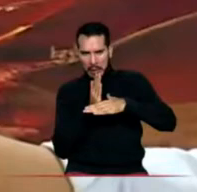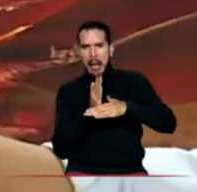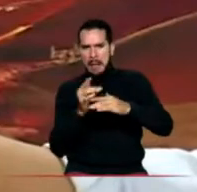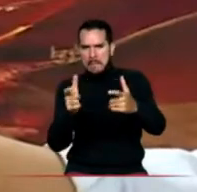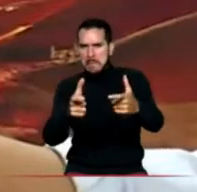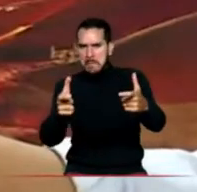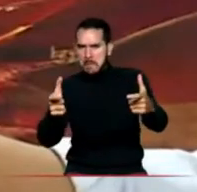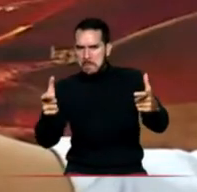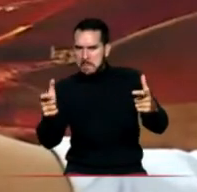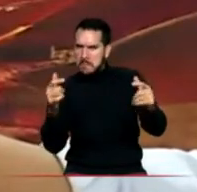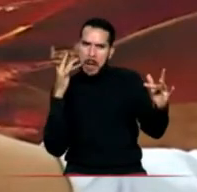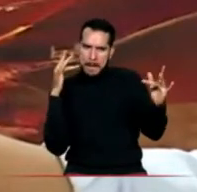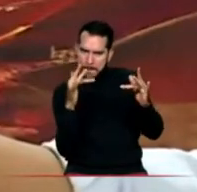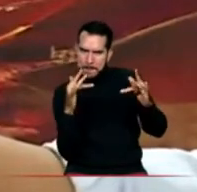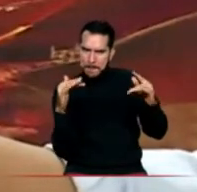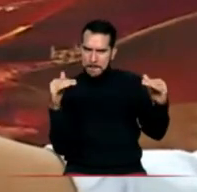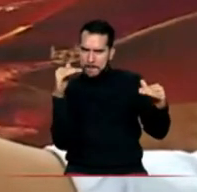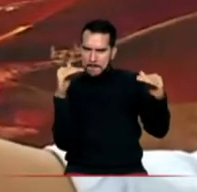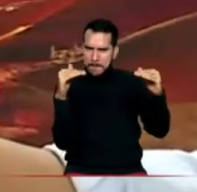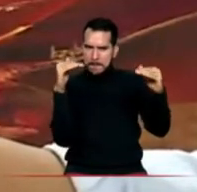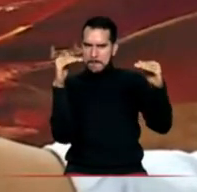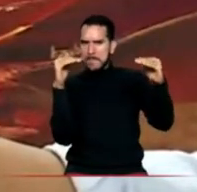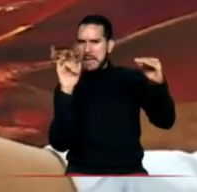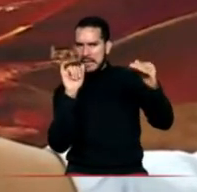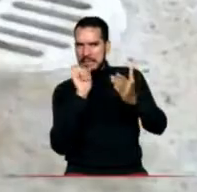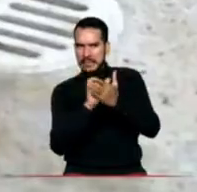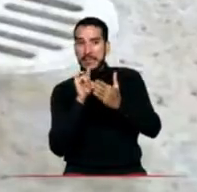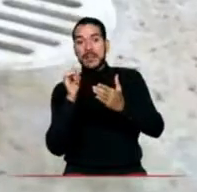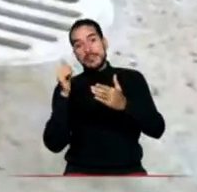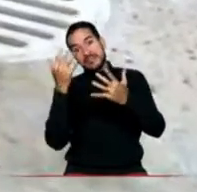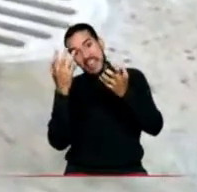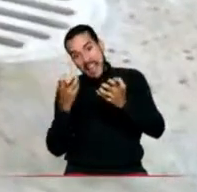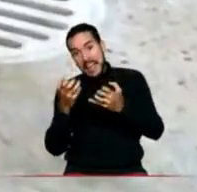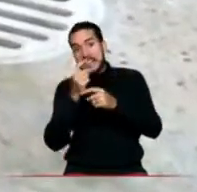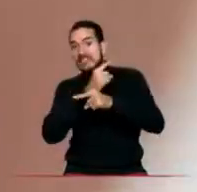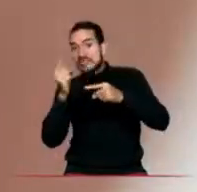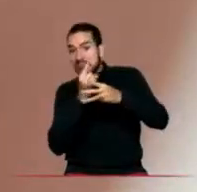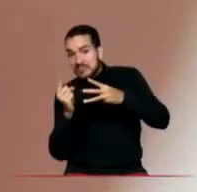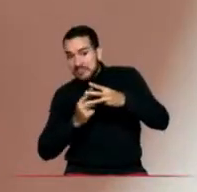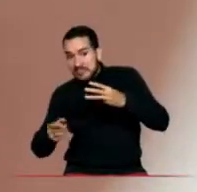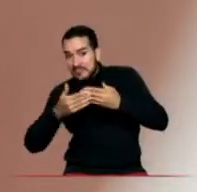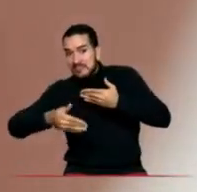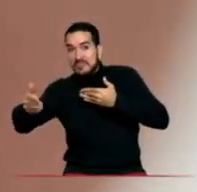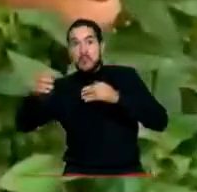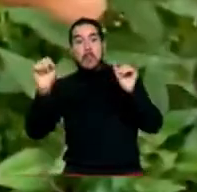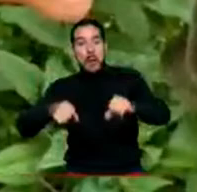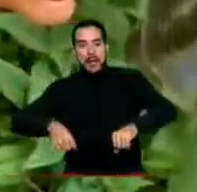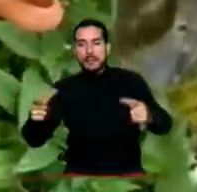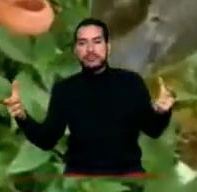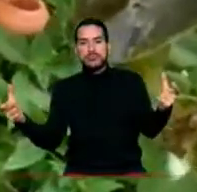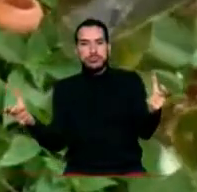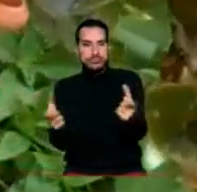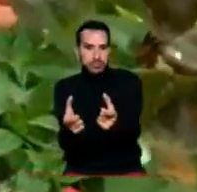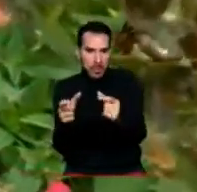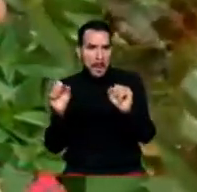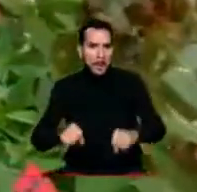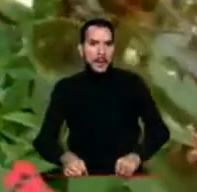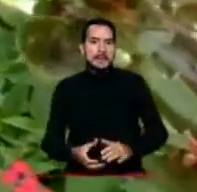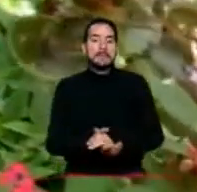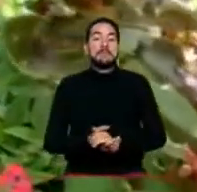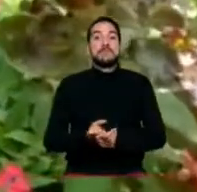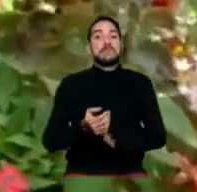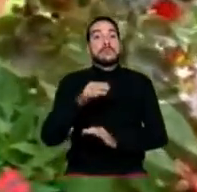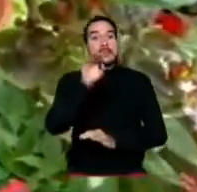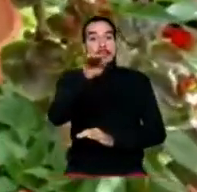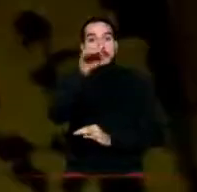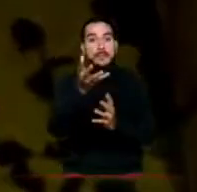debe empezar a disminuir, yo creo que después de Semana Santa, el número de casos. El llamado es al cuidado y a la prevención. Tenga en cuenta las siguientes